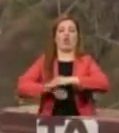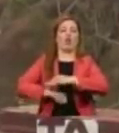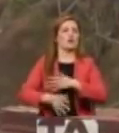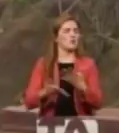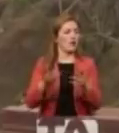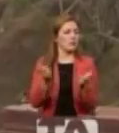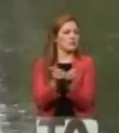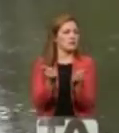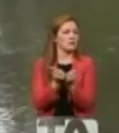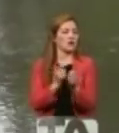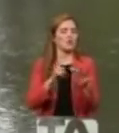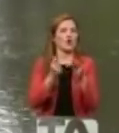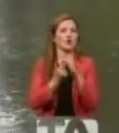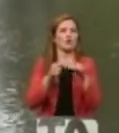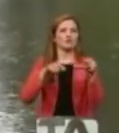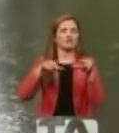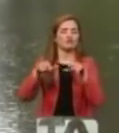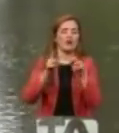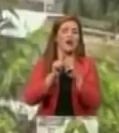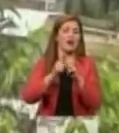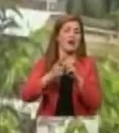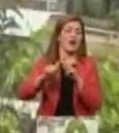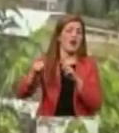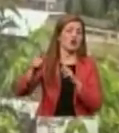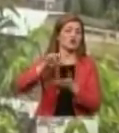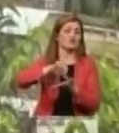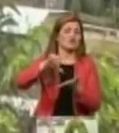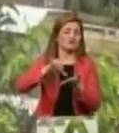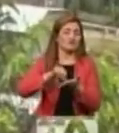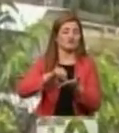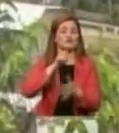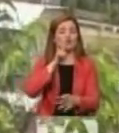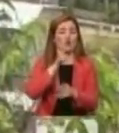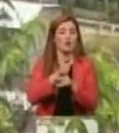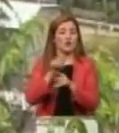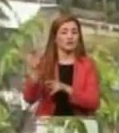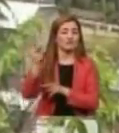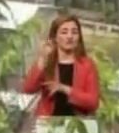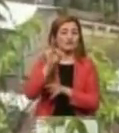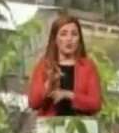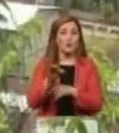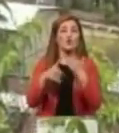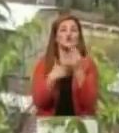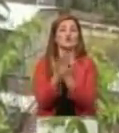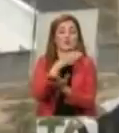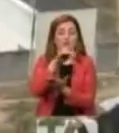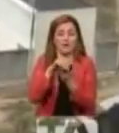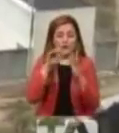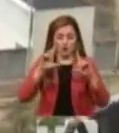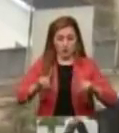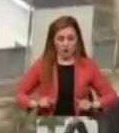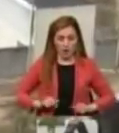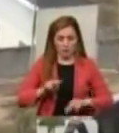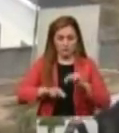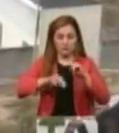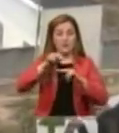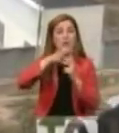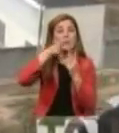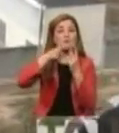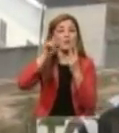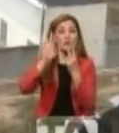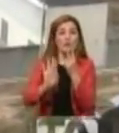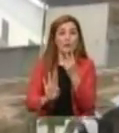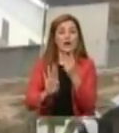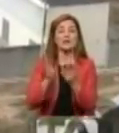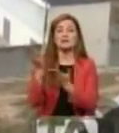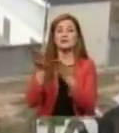Francisco de Lónsoles se encuentra en una zona alejada de las ciudades. Por ello fue escogida para ubicar el centro de salud tipo B, para acercar